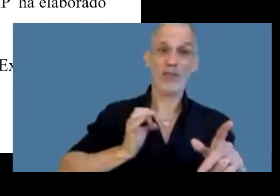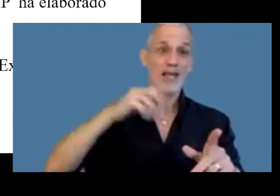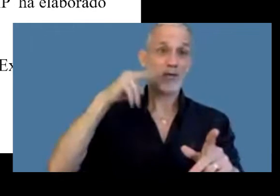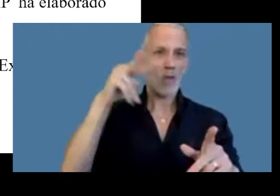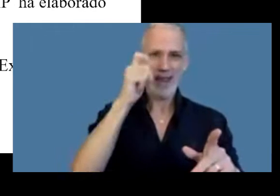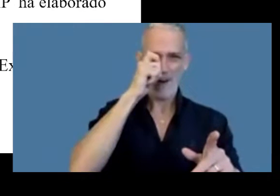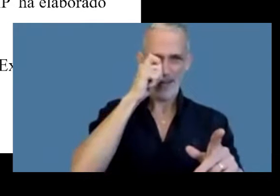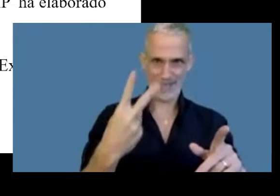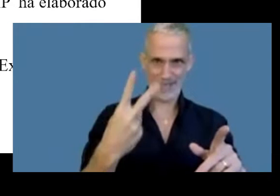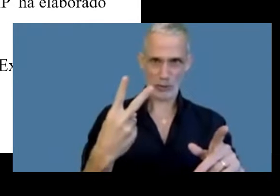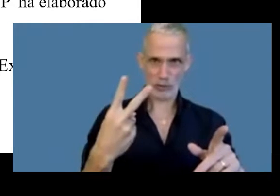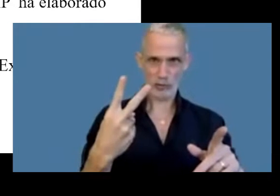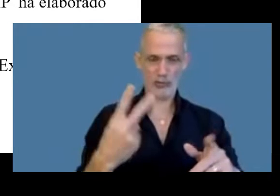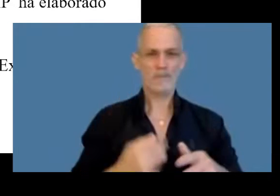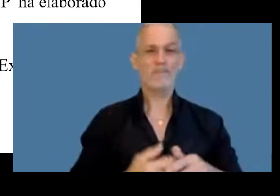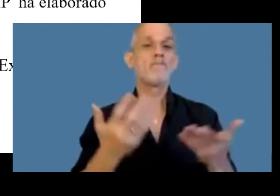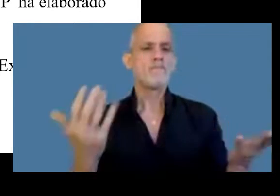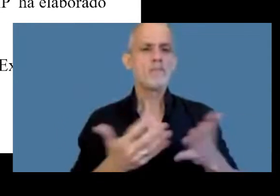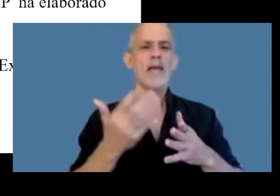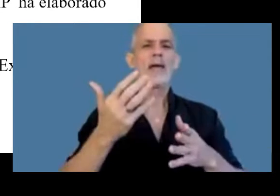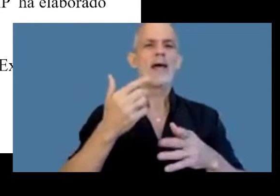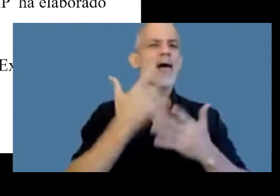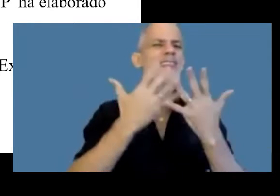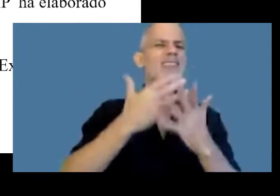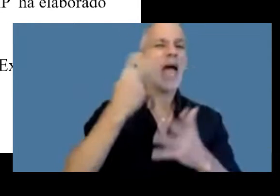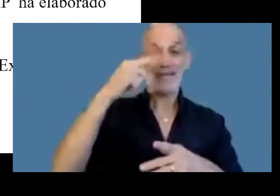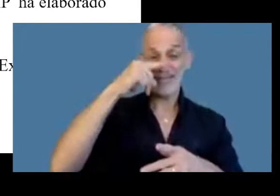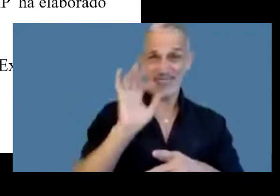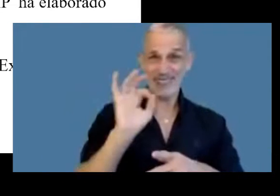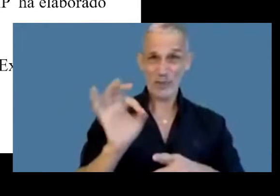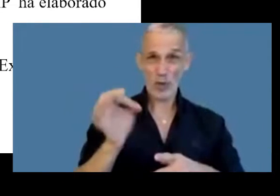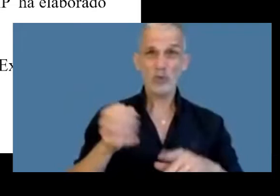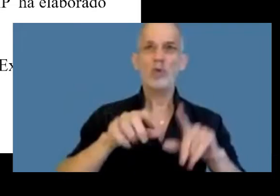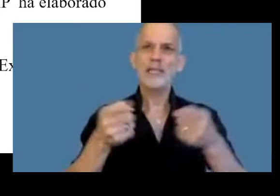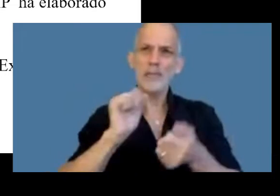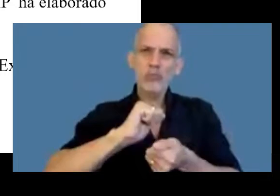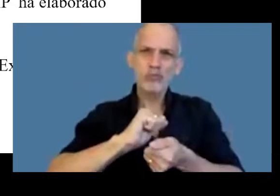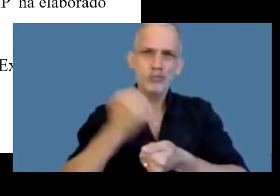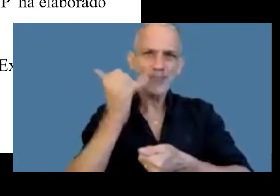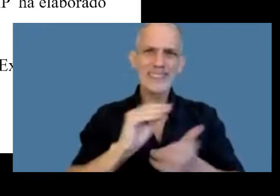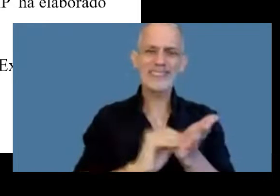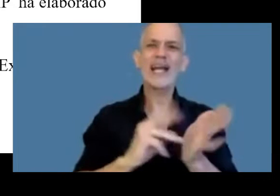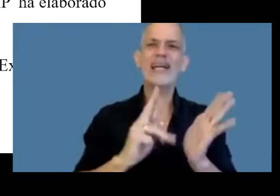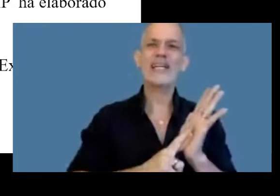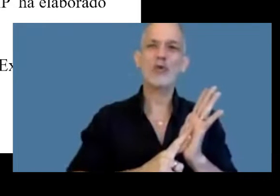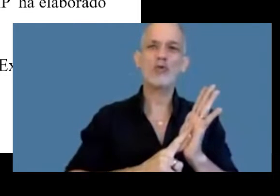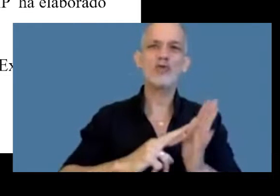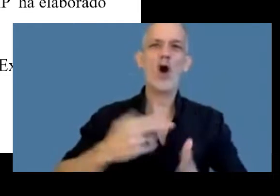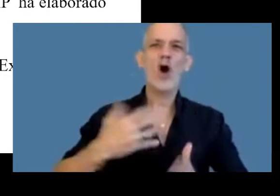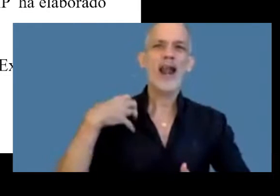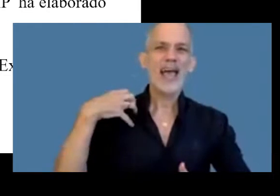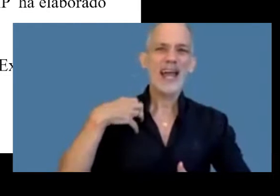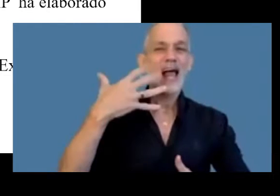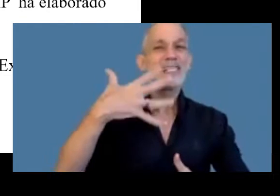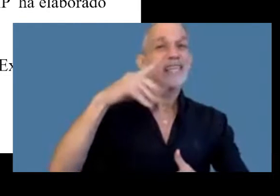2022. El 27 de octubre también se publicó la Resolución General 5090 de